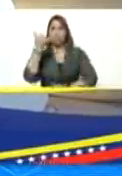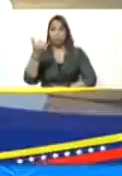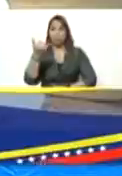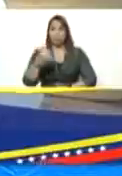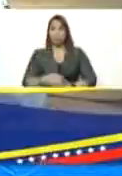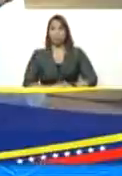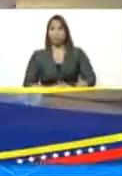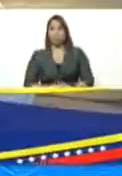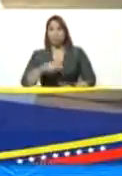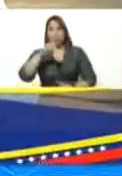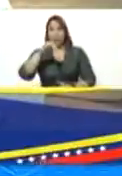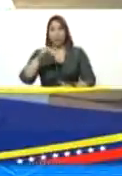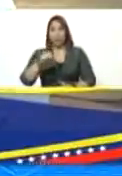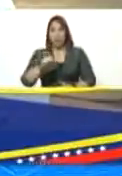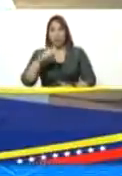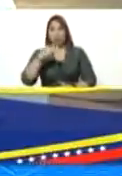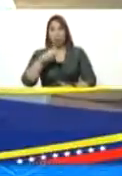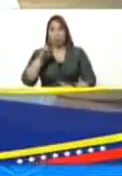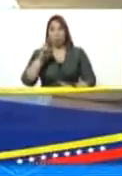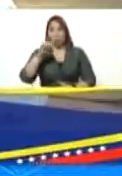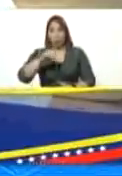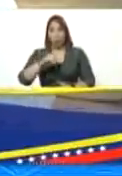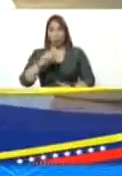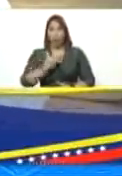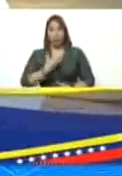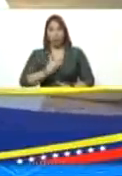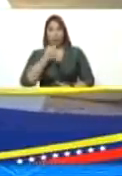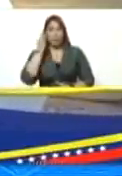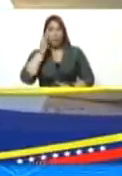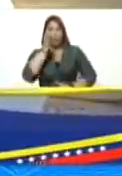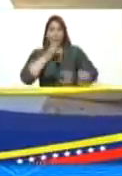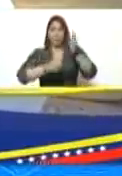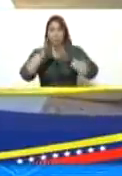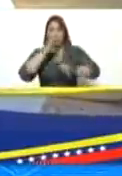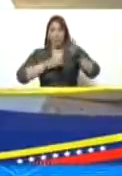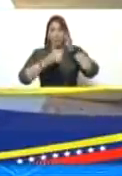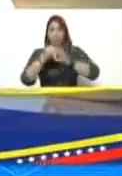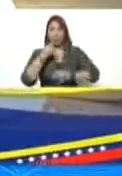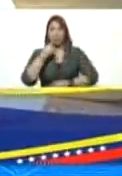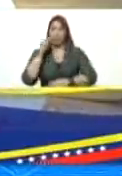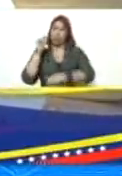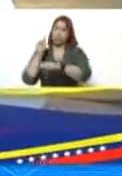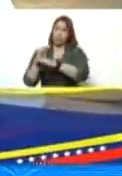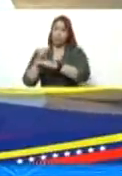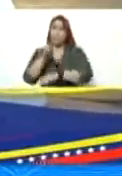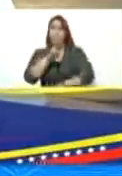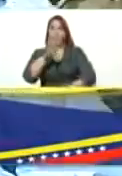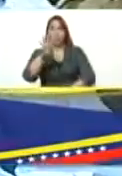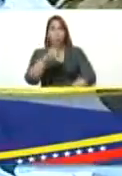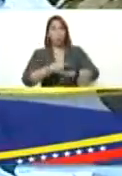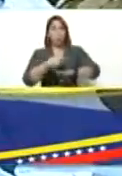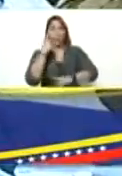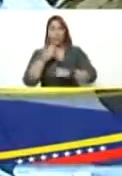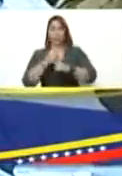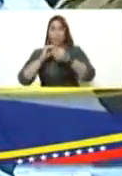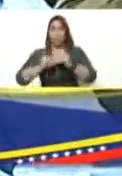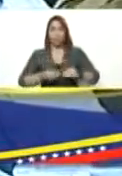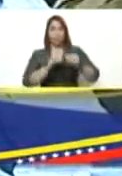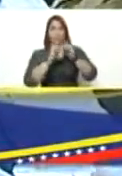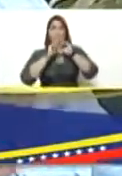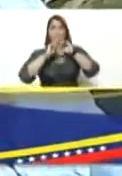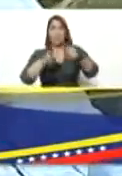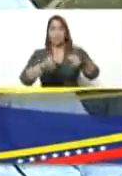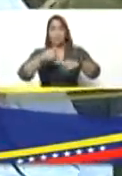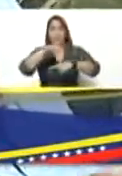a Nahum, a la alcaldesa, y ellos me dieron una explicación, y yo les dije, en 24 horas tiene que estar reparada esa